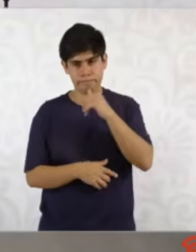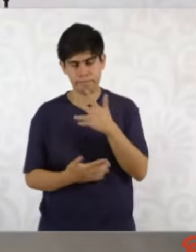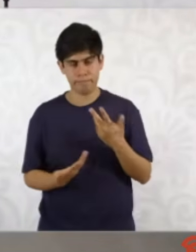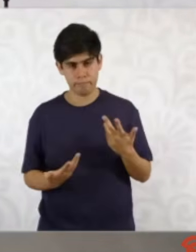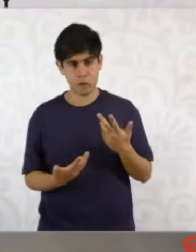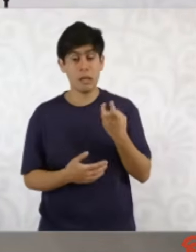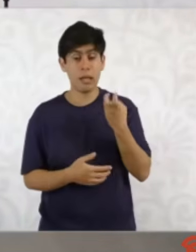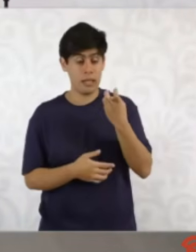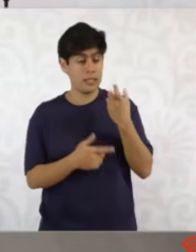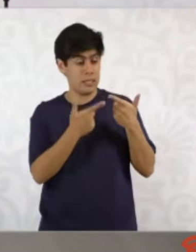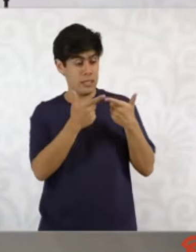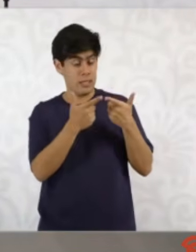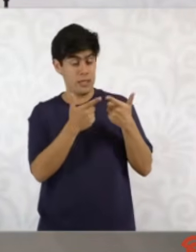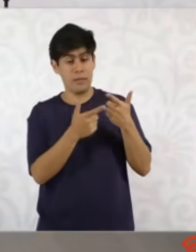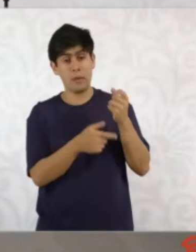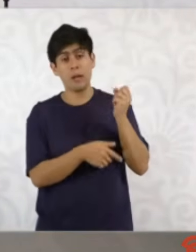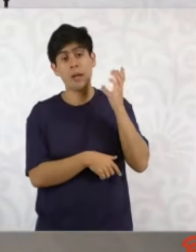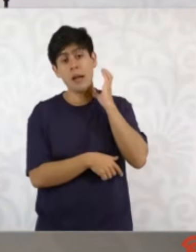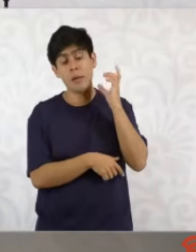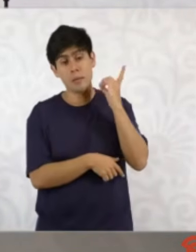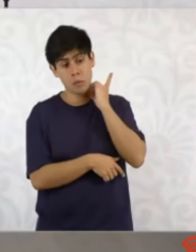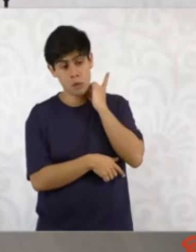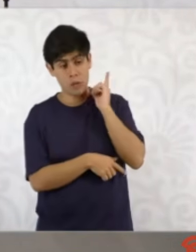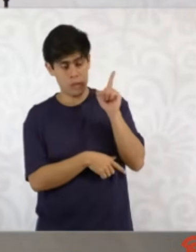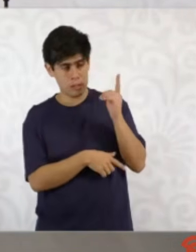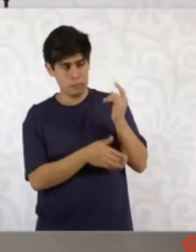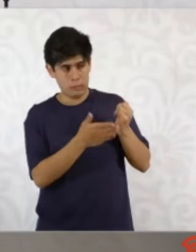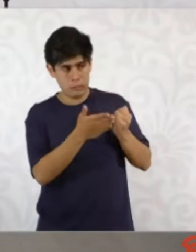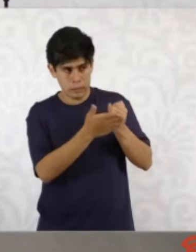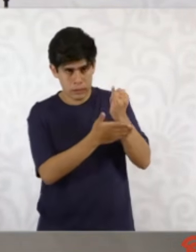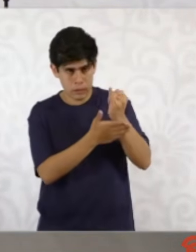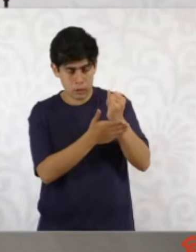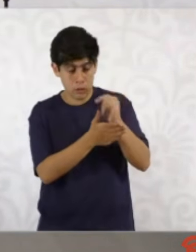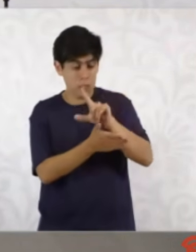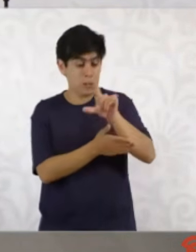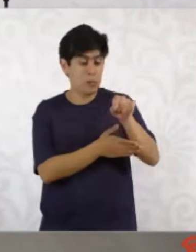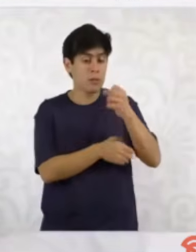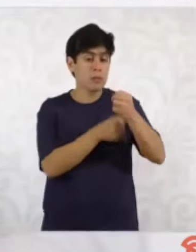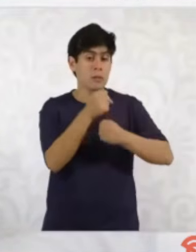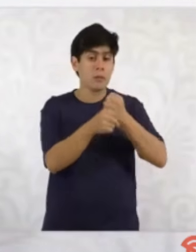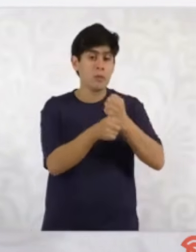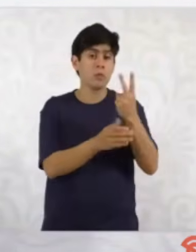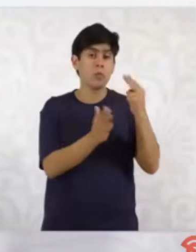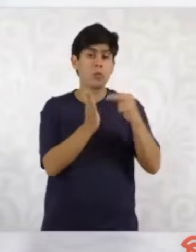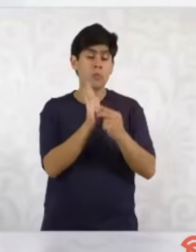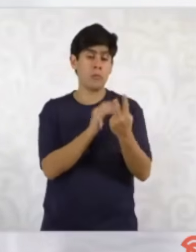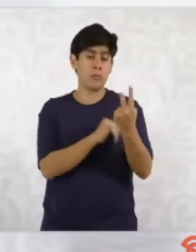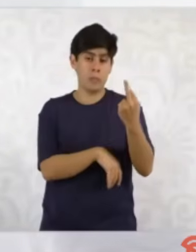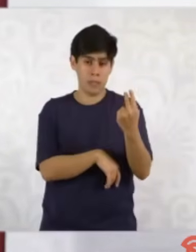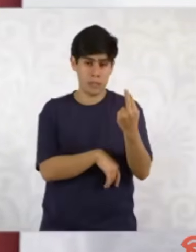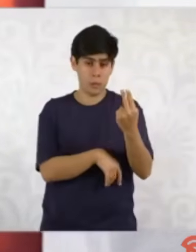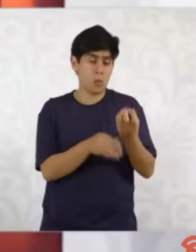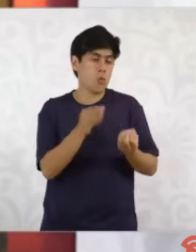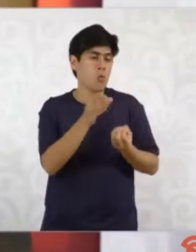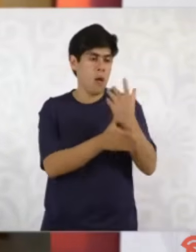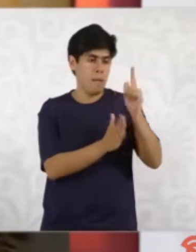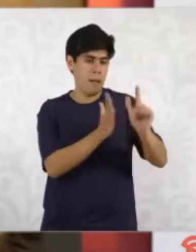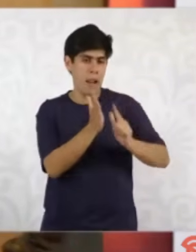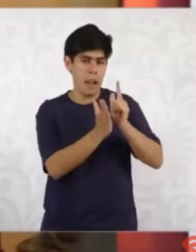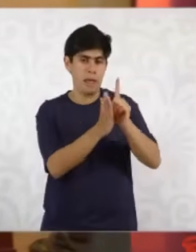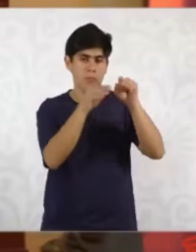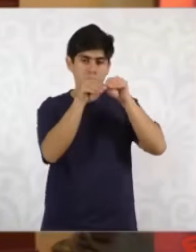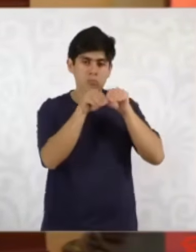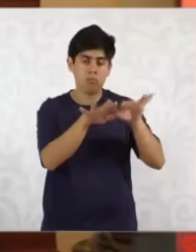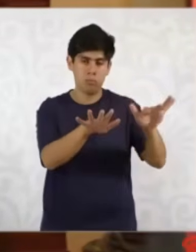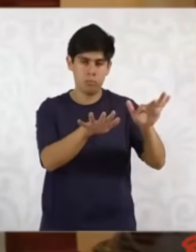de la Corte, sale una nueva legislación en 2025. ¿Qué dice esa nueva legislación en